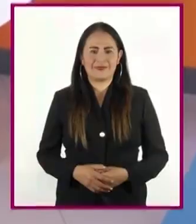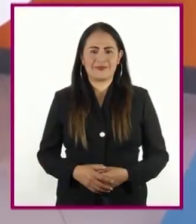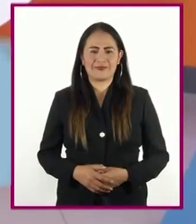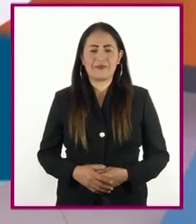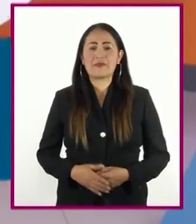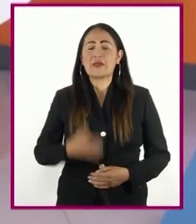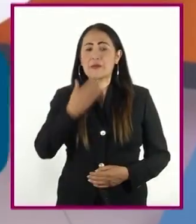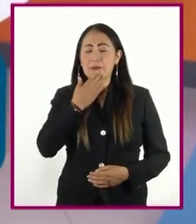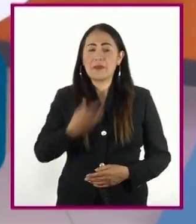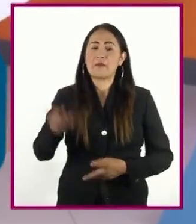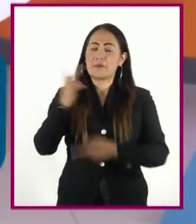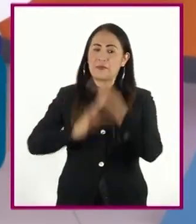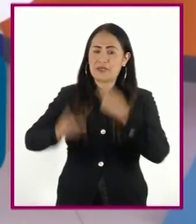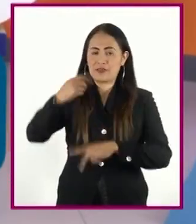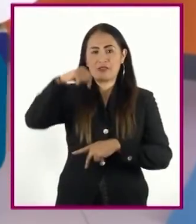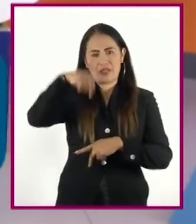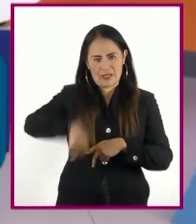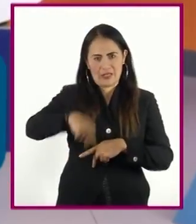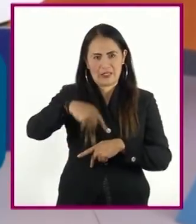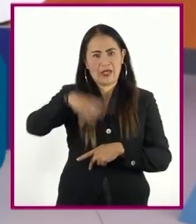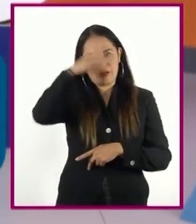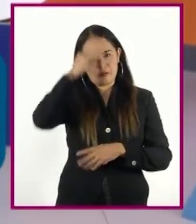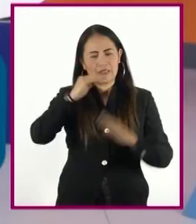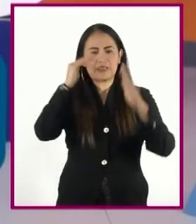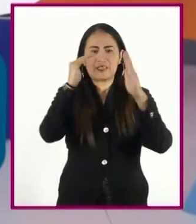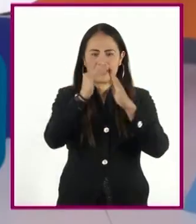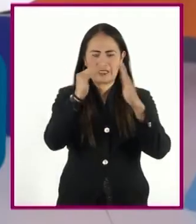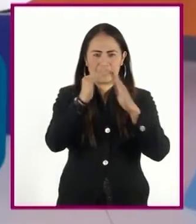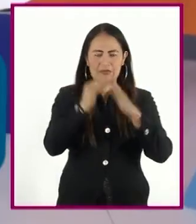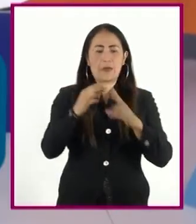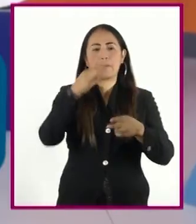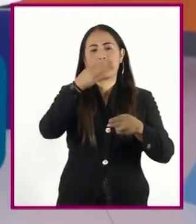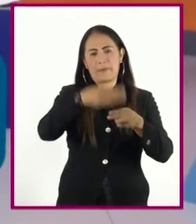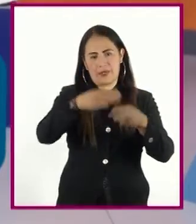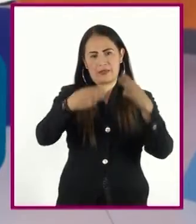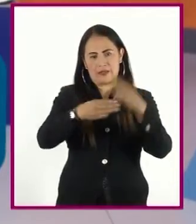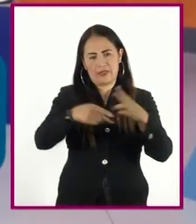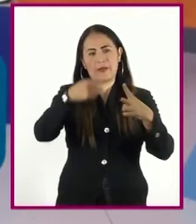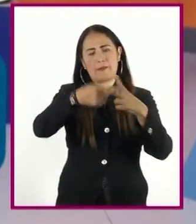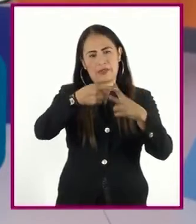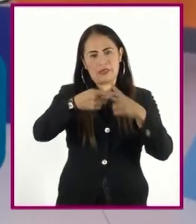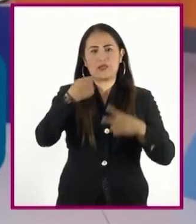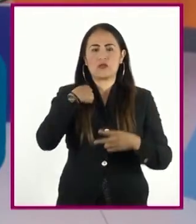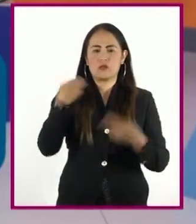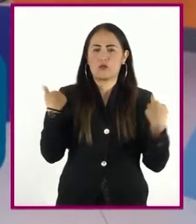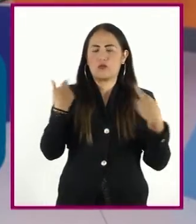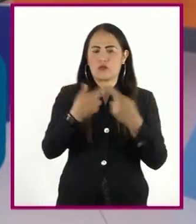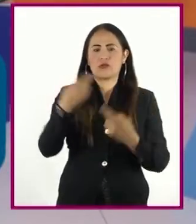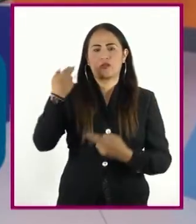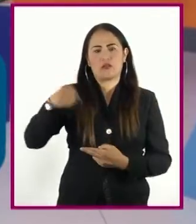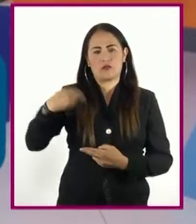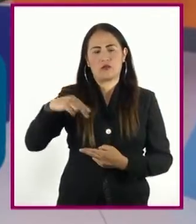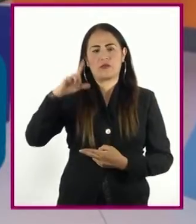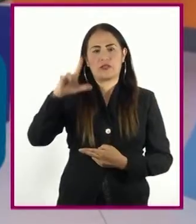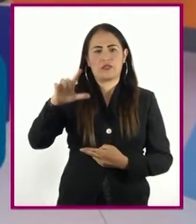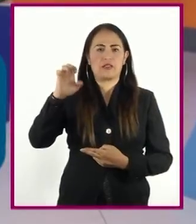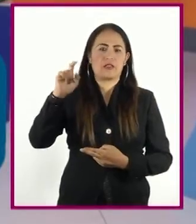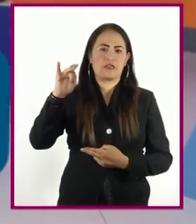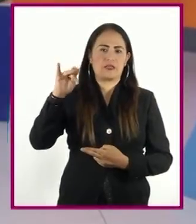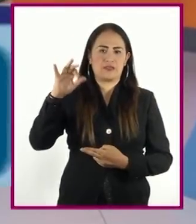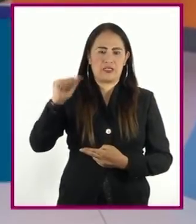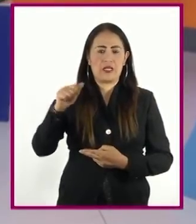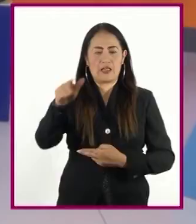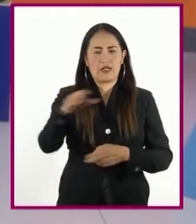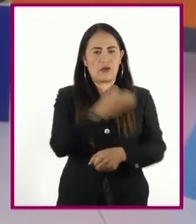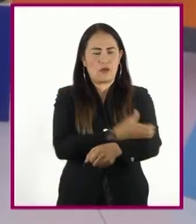Bienvenidas y bienvenidos a una sesión más de Aprende en Casa para la asignatura de Matemáticas. Soy la profesora Leticia Conejo y me acompaña